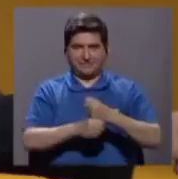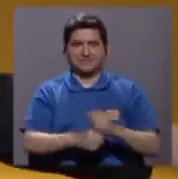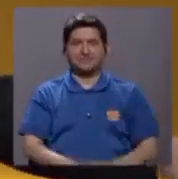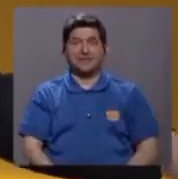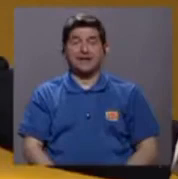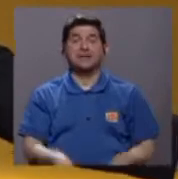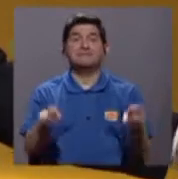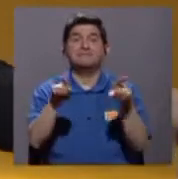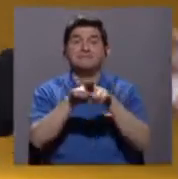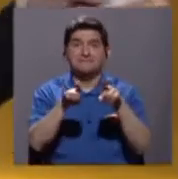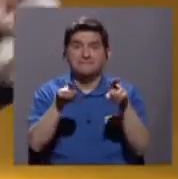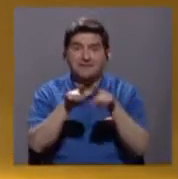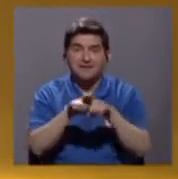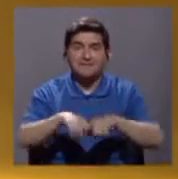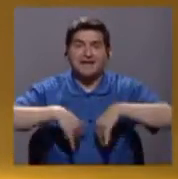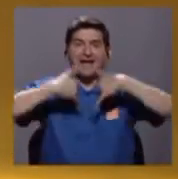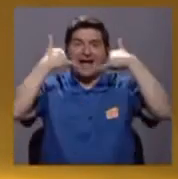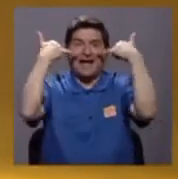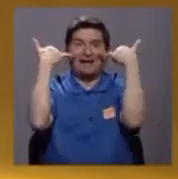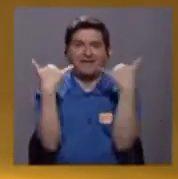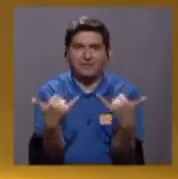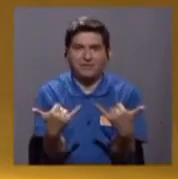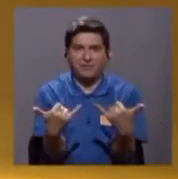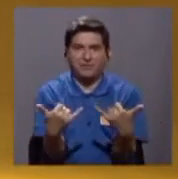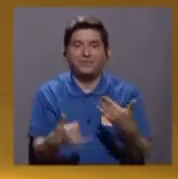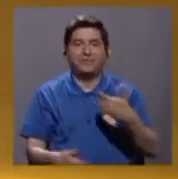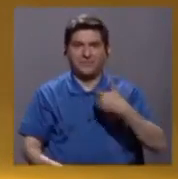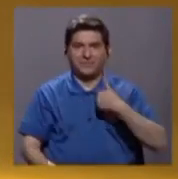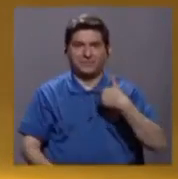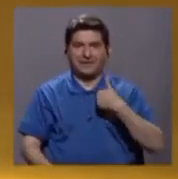y además ahora tengo